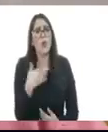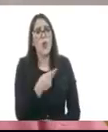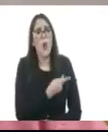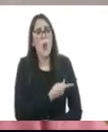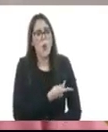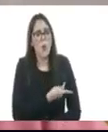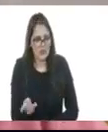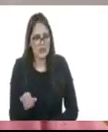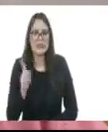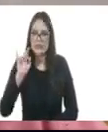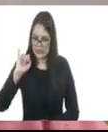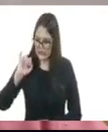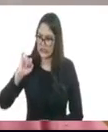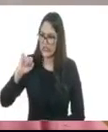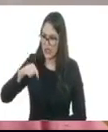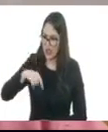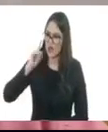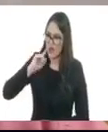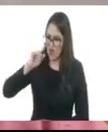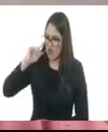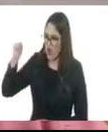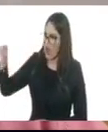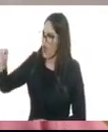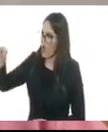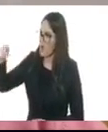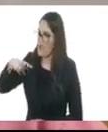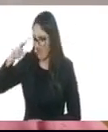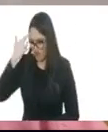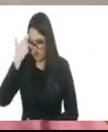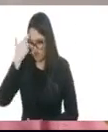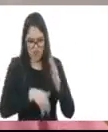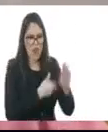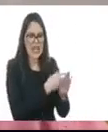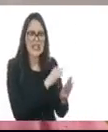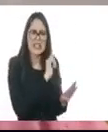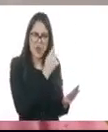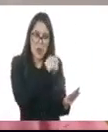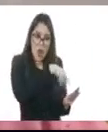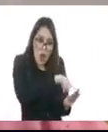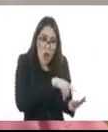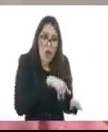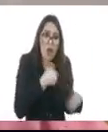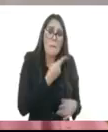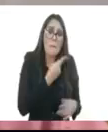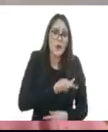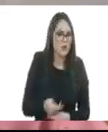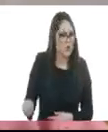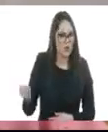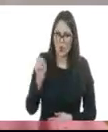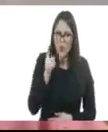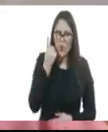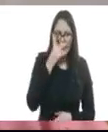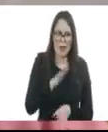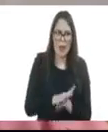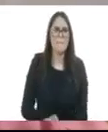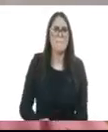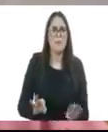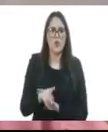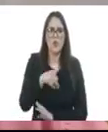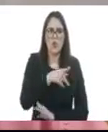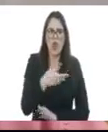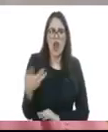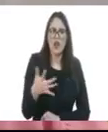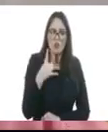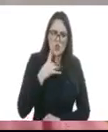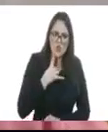víctimas de delitos y de cuanta cosa, pero ellas, lo importante es la lucha que ellas están dando por